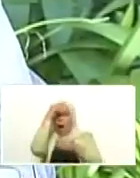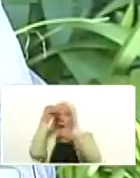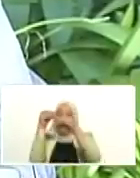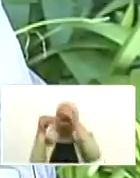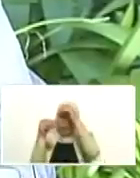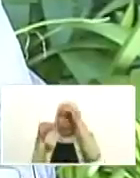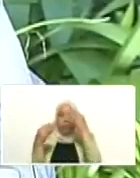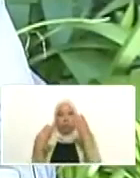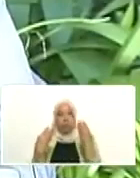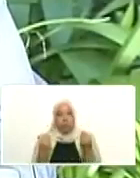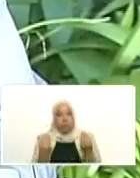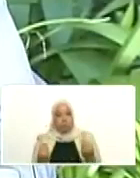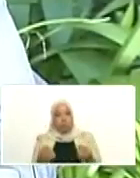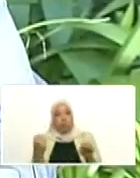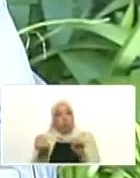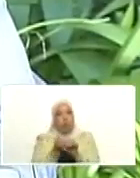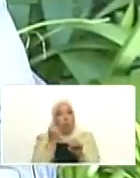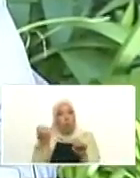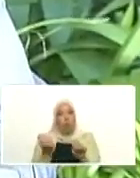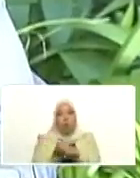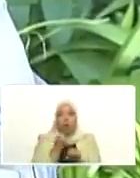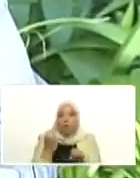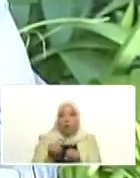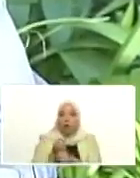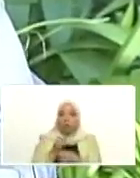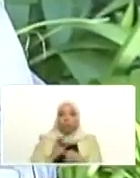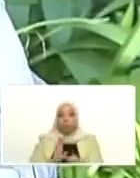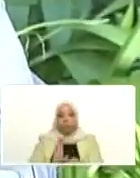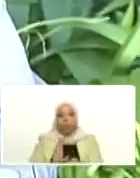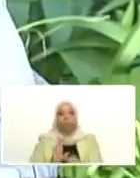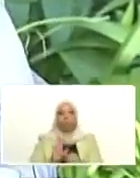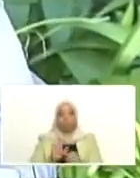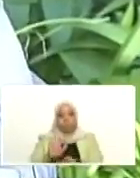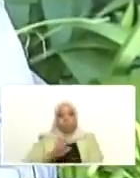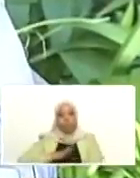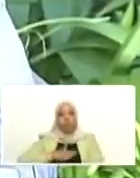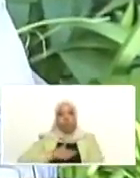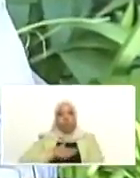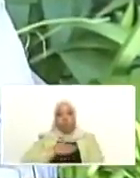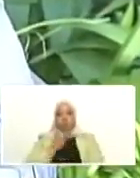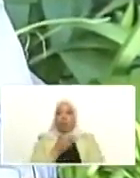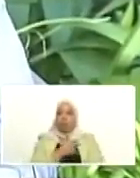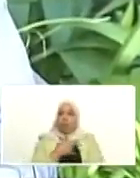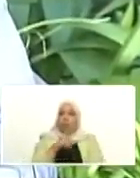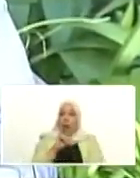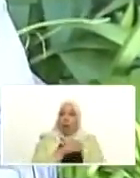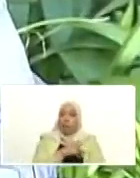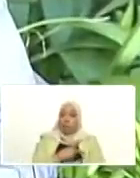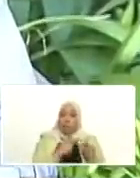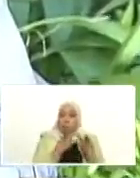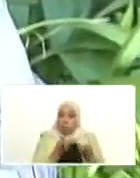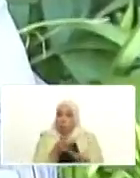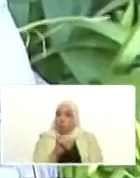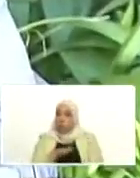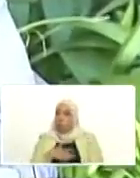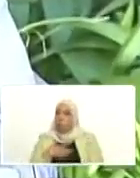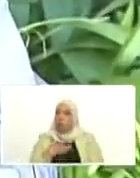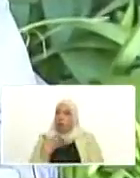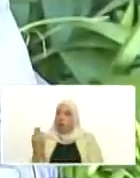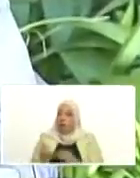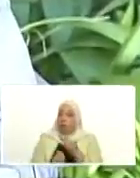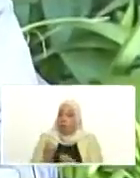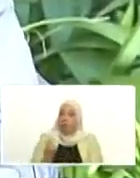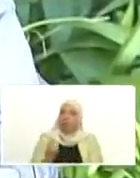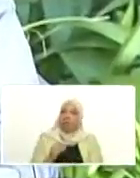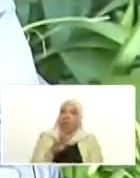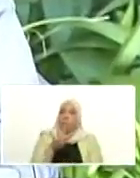capacidad y hemos demostrado que sí se puede, cuando se quiere, se pueda. Han sido 4 años